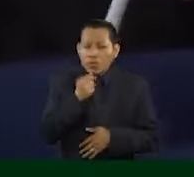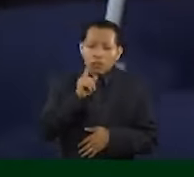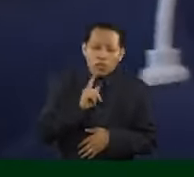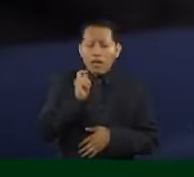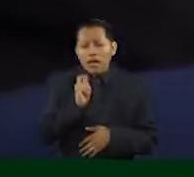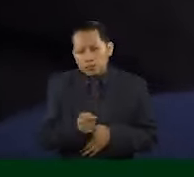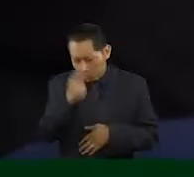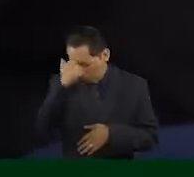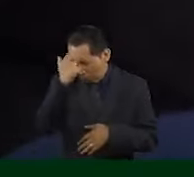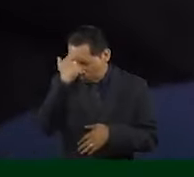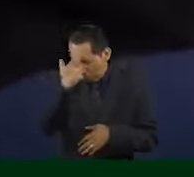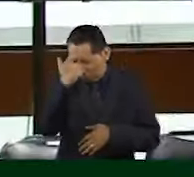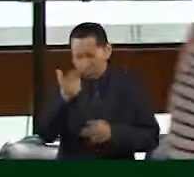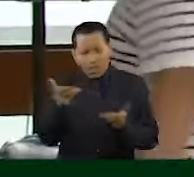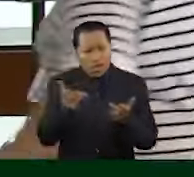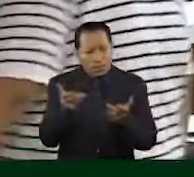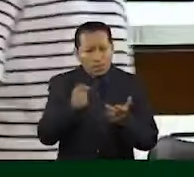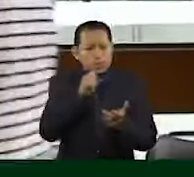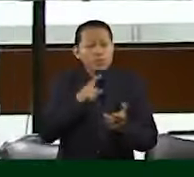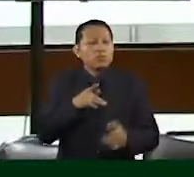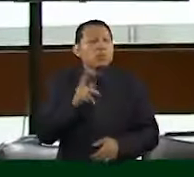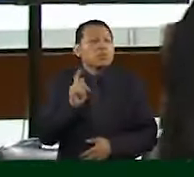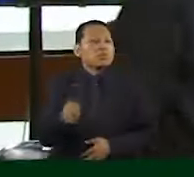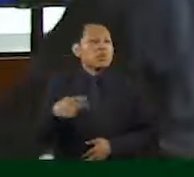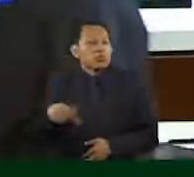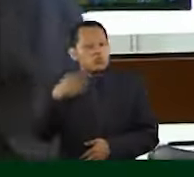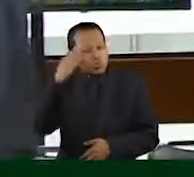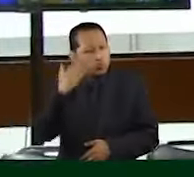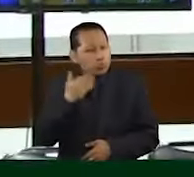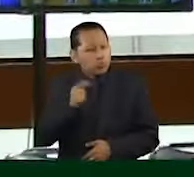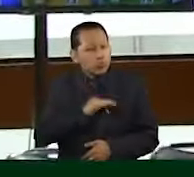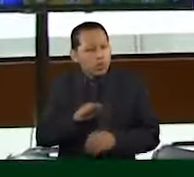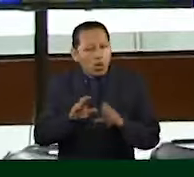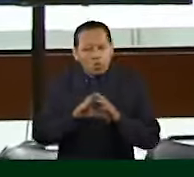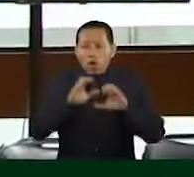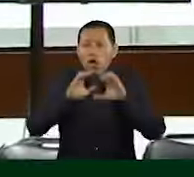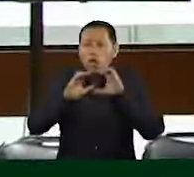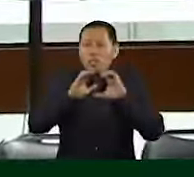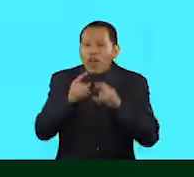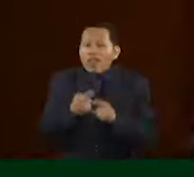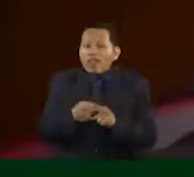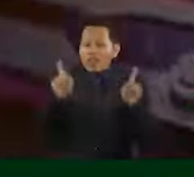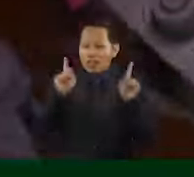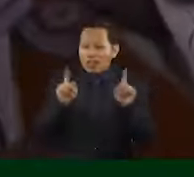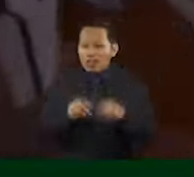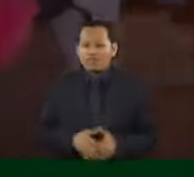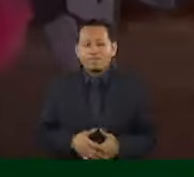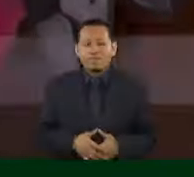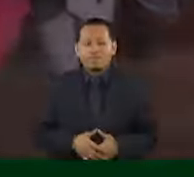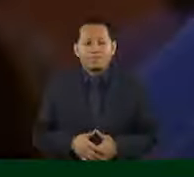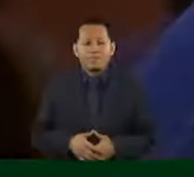son creativos, tienen esta capacidad además de una comunicación distinta.